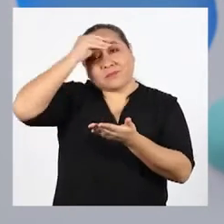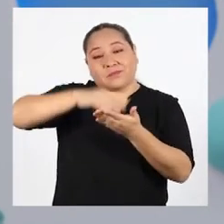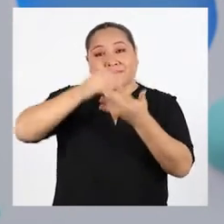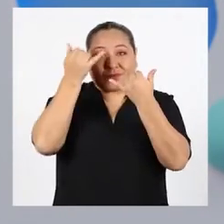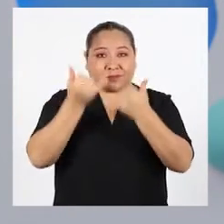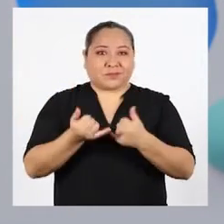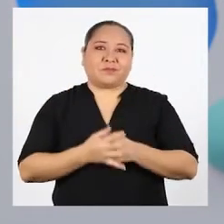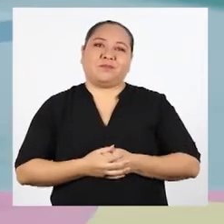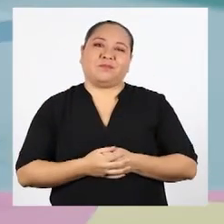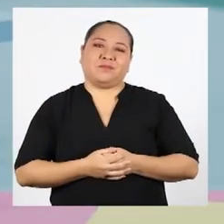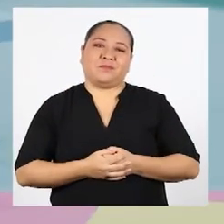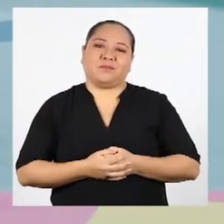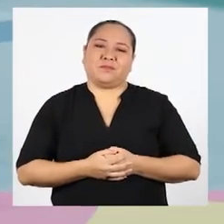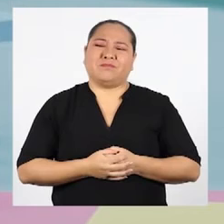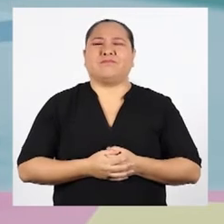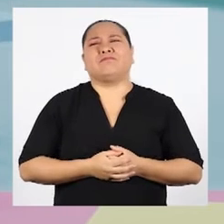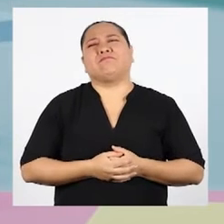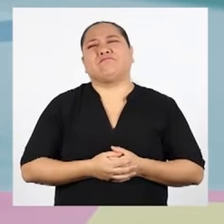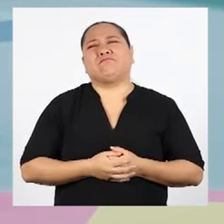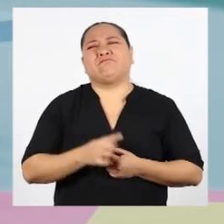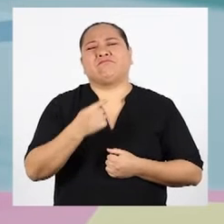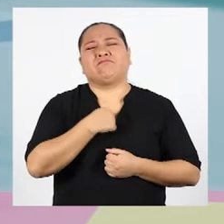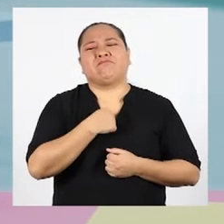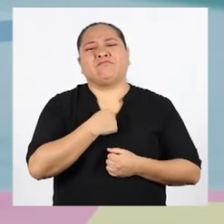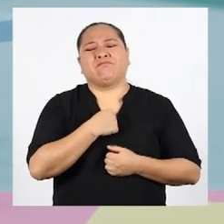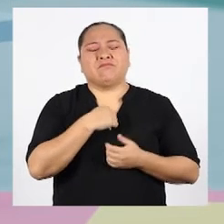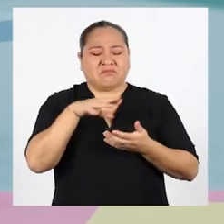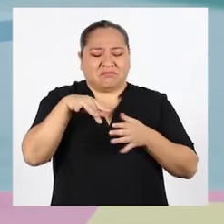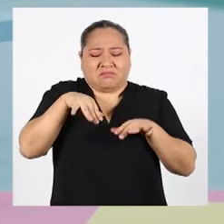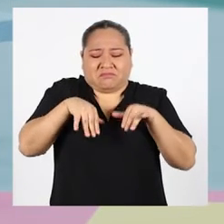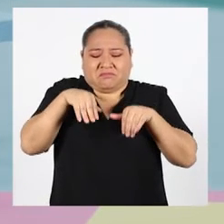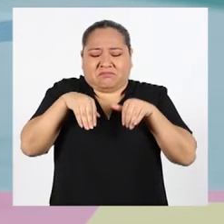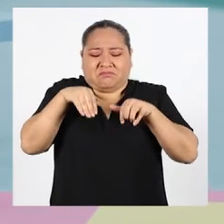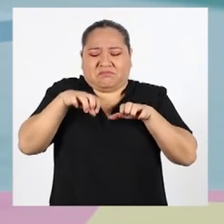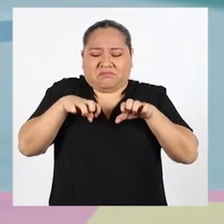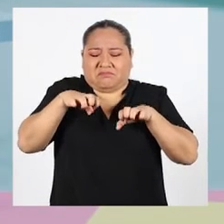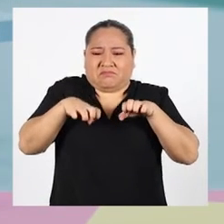aprendizaje el día de hoy. ¡Ay! Yo no tengo deditos en mi